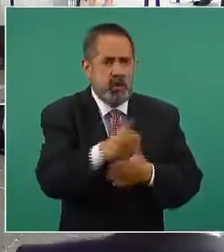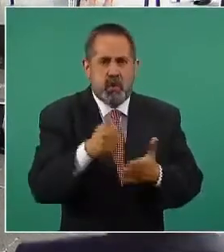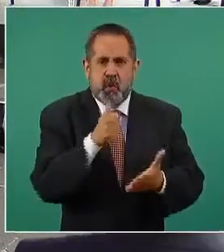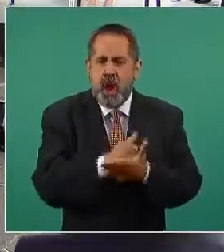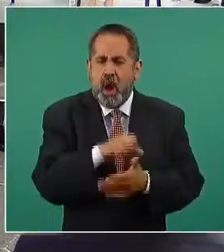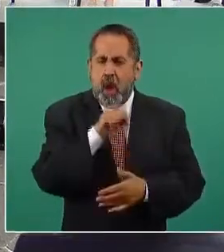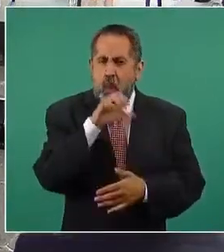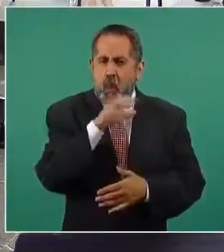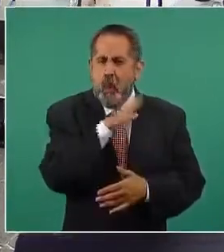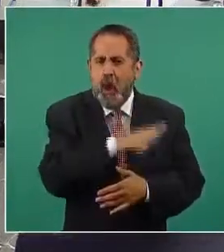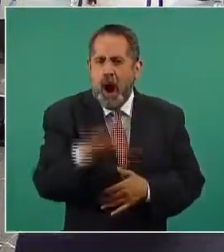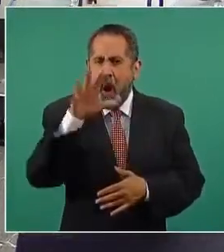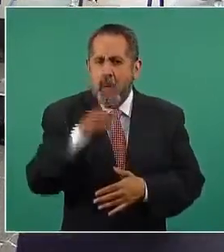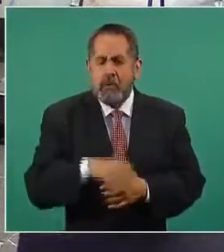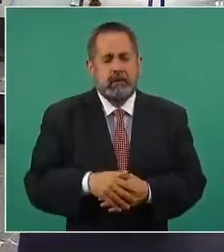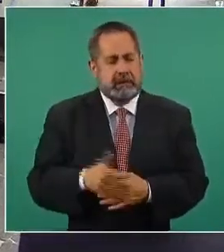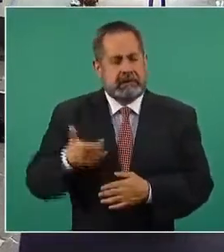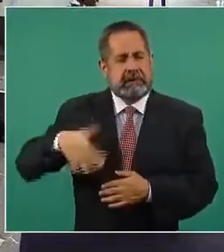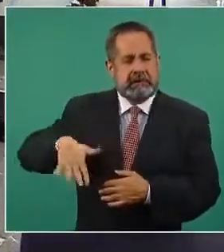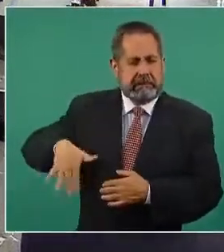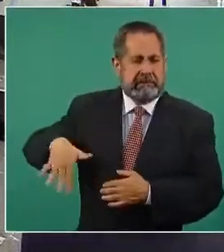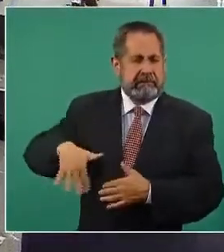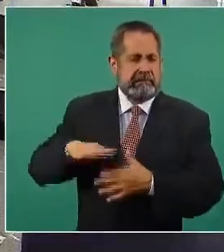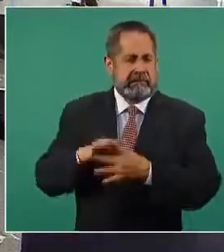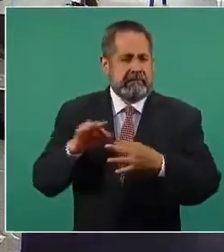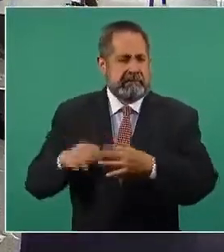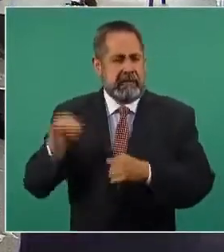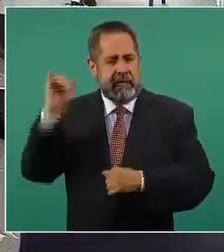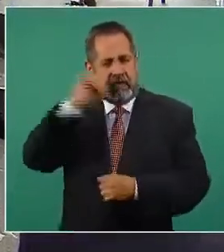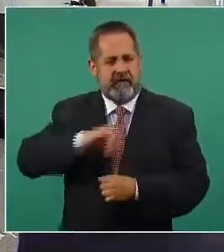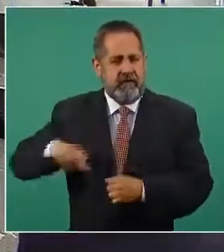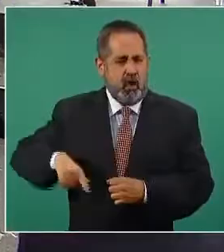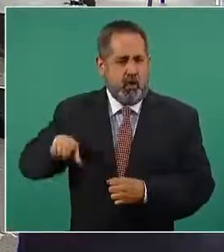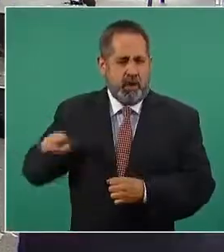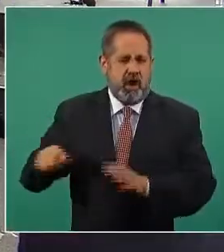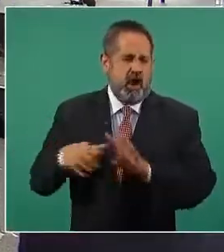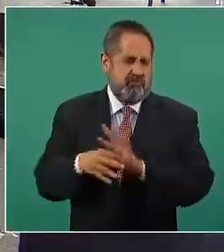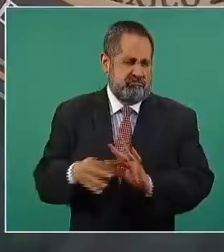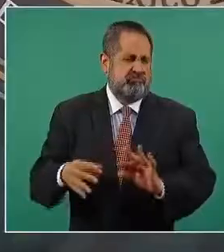Ya lo mencionó la jefa de gobierno,